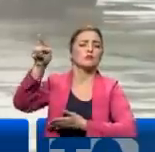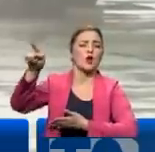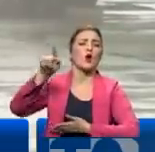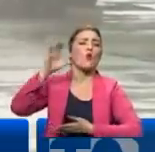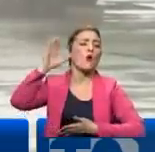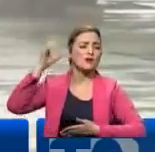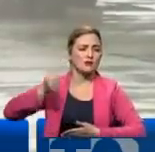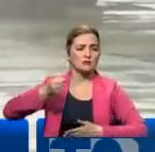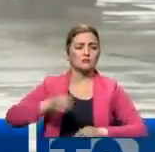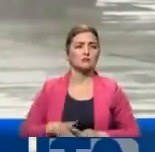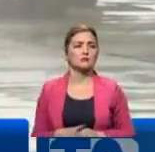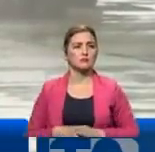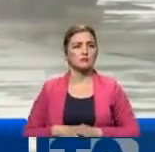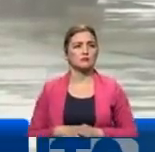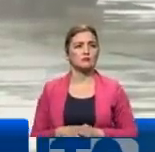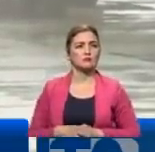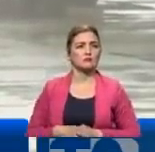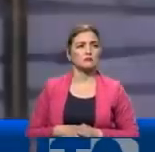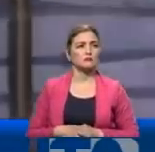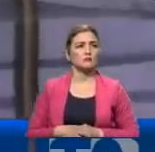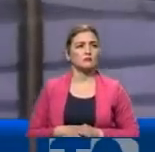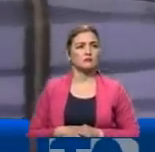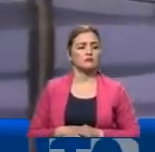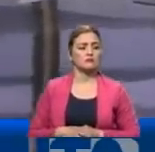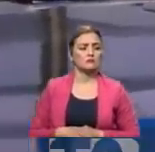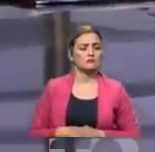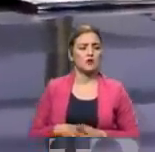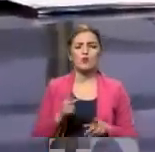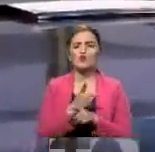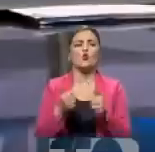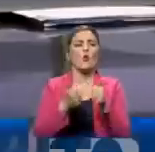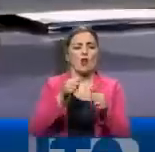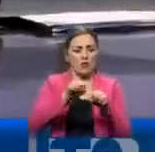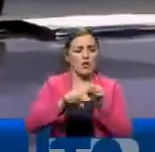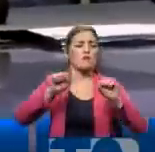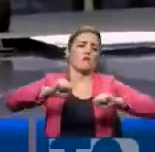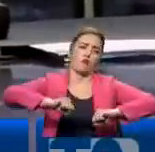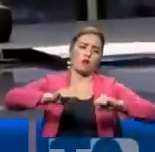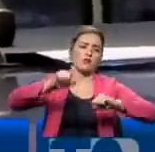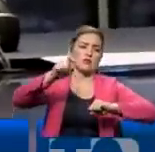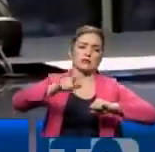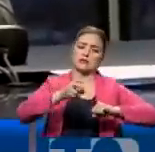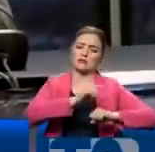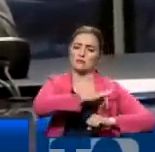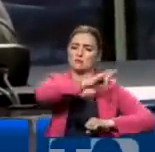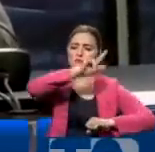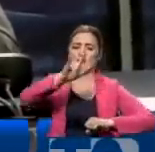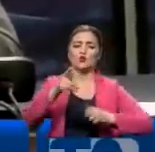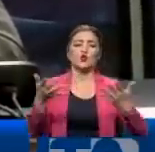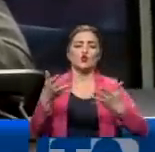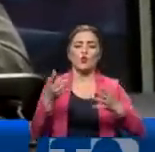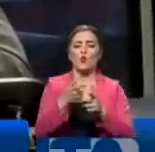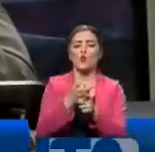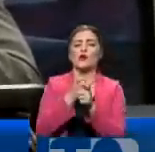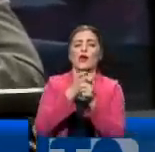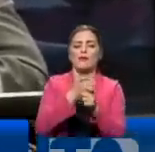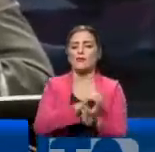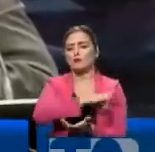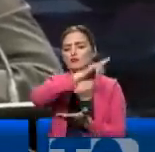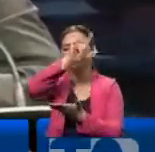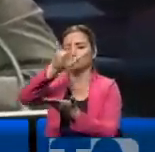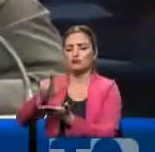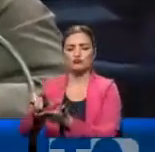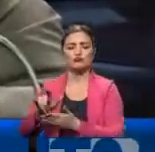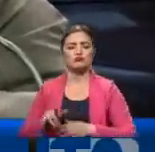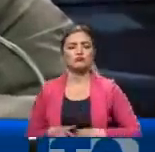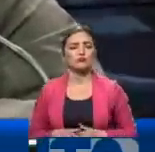Cuenca. Principalmente son alimentos perecibles que tenían la necesidad de llegar de forma urgente y tomando